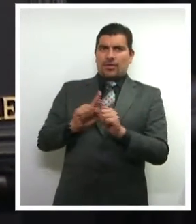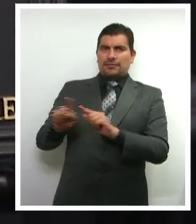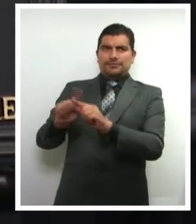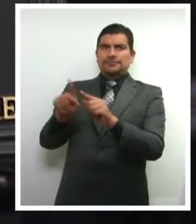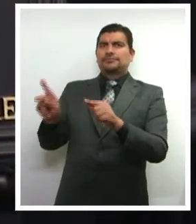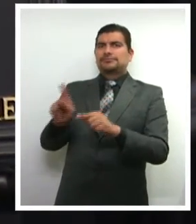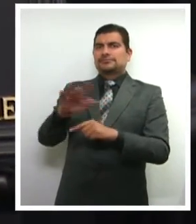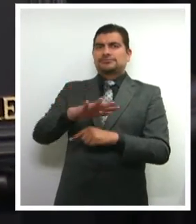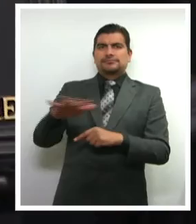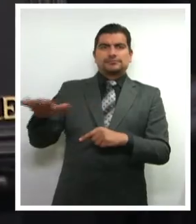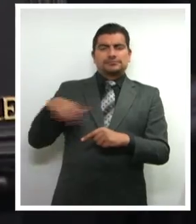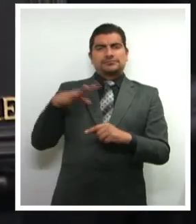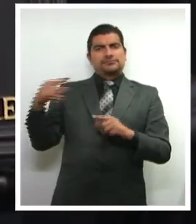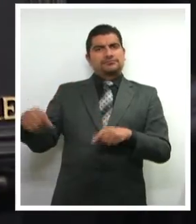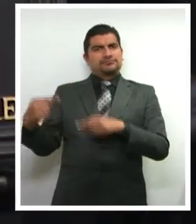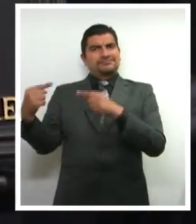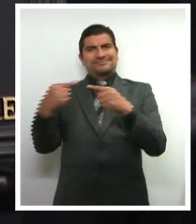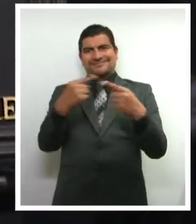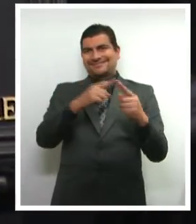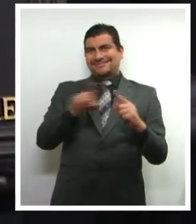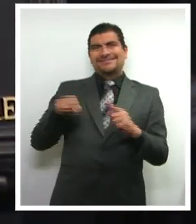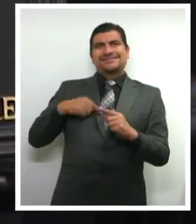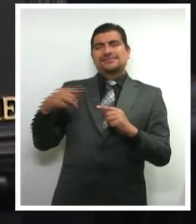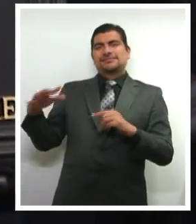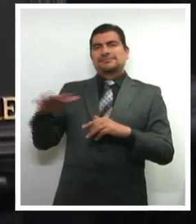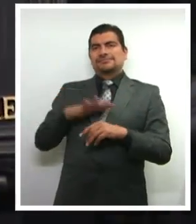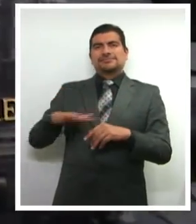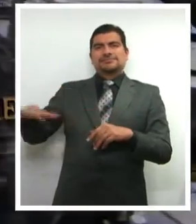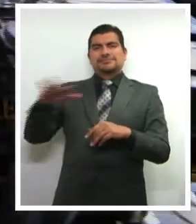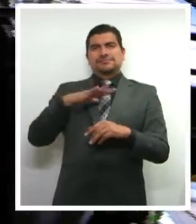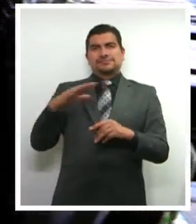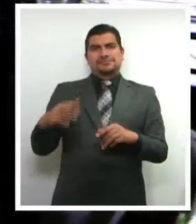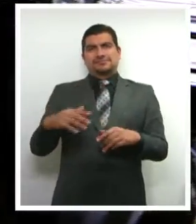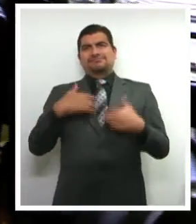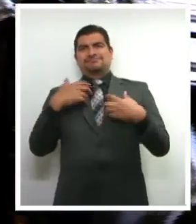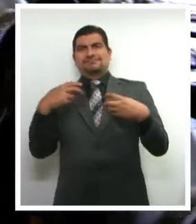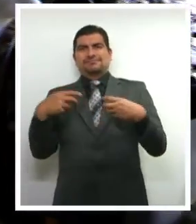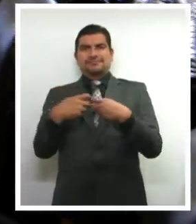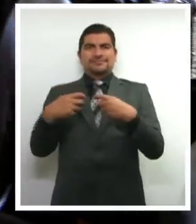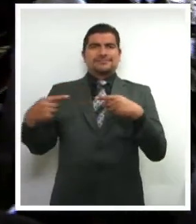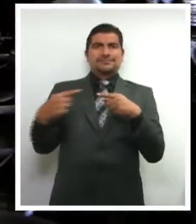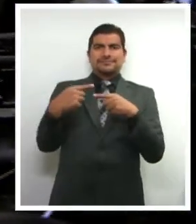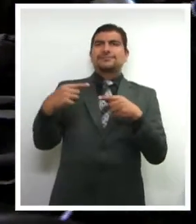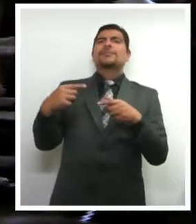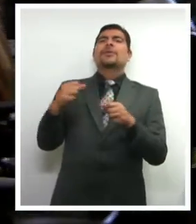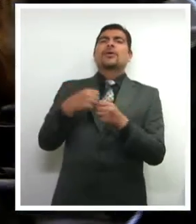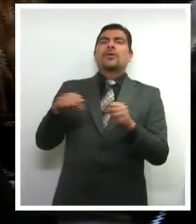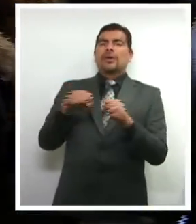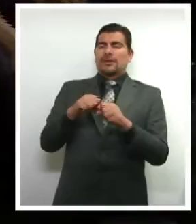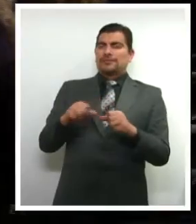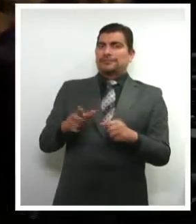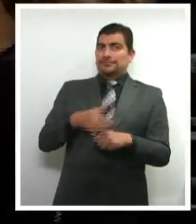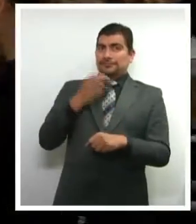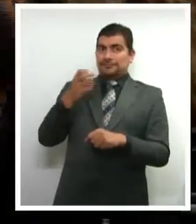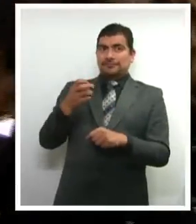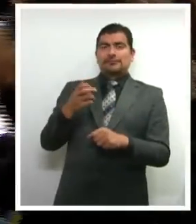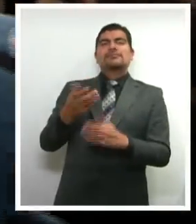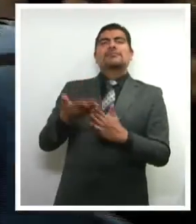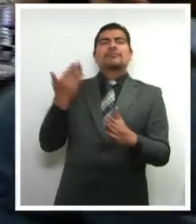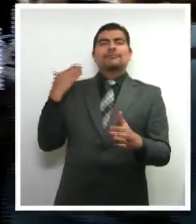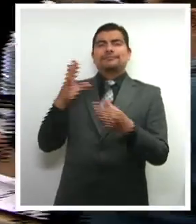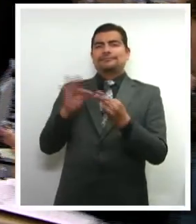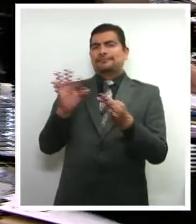originarios conflictos que alimentan un clima de encono y tensión social. De lo anterior,